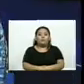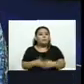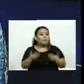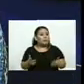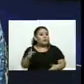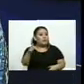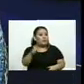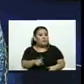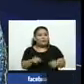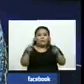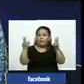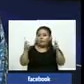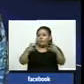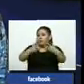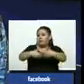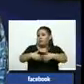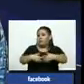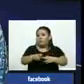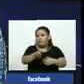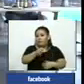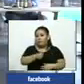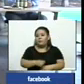Vamos ahora con nuestra cápsula empresarial.